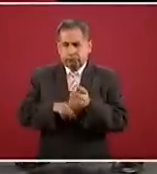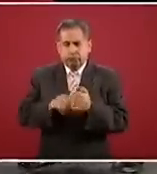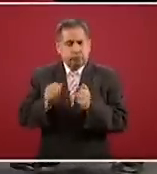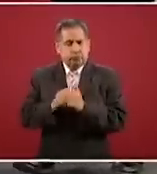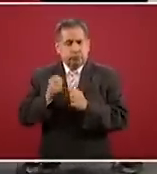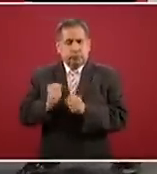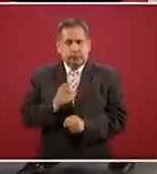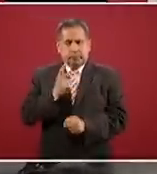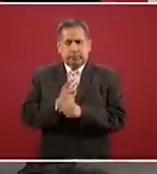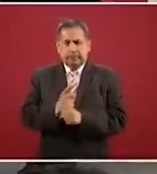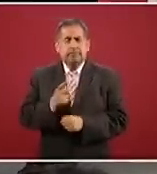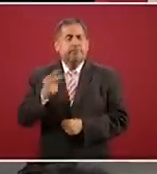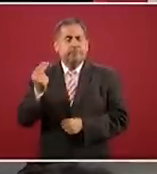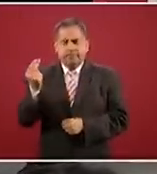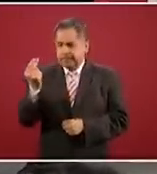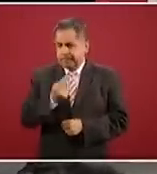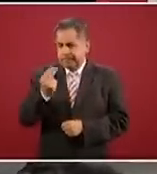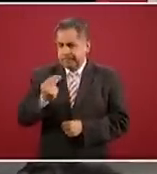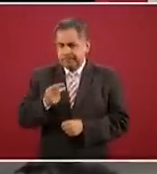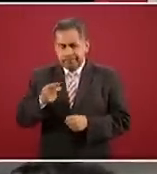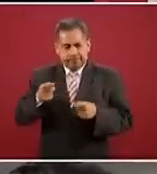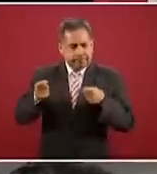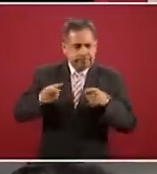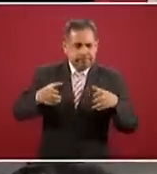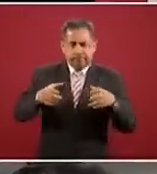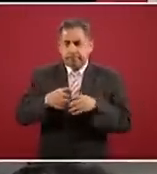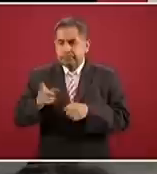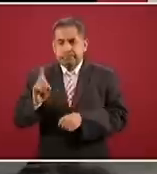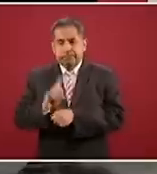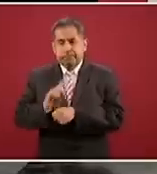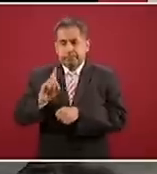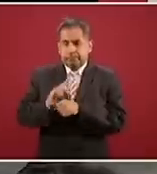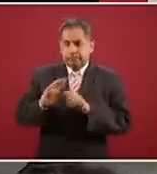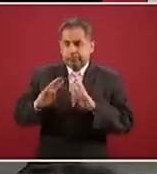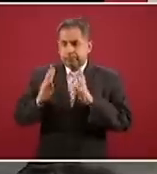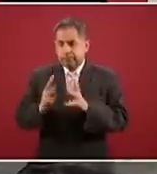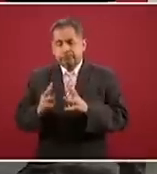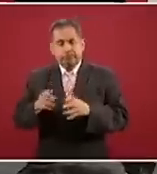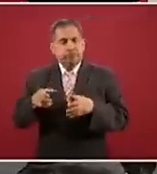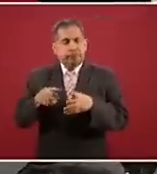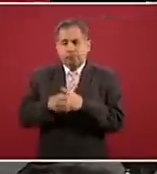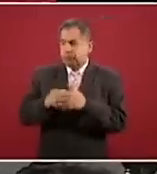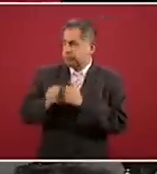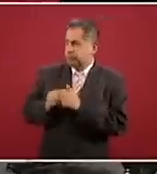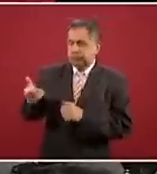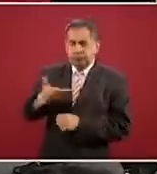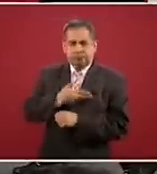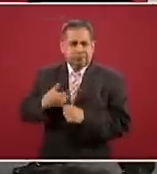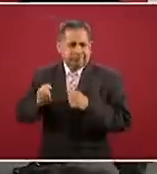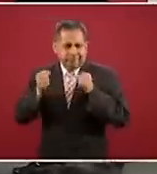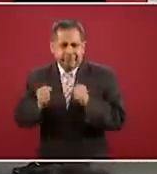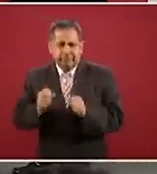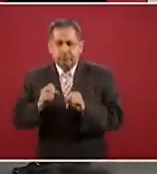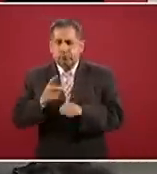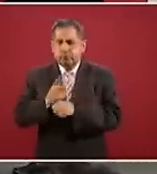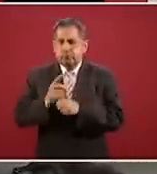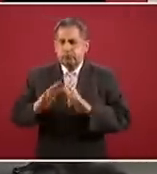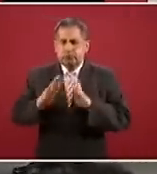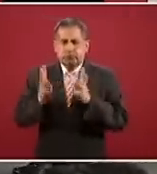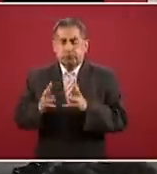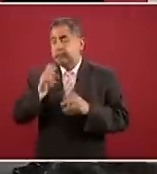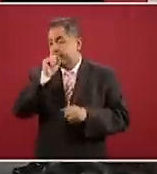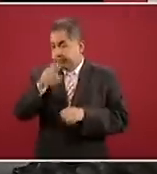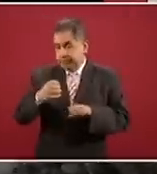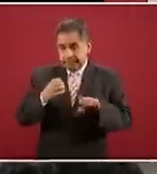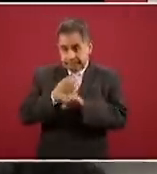la seguridad, tenemos que reunirnos diariamente como lo hacemos en el Gabinete de Seguridad. Lo hacemos estatalmente